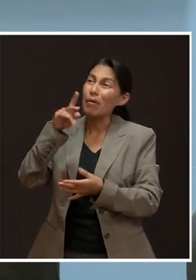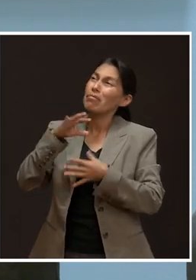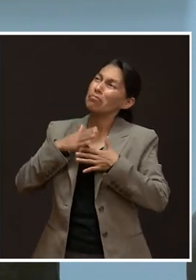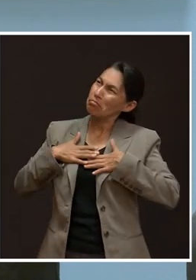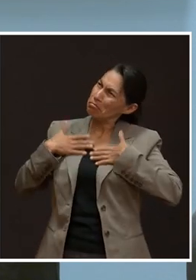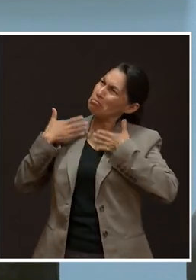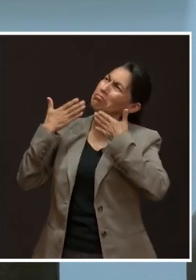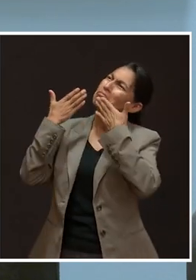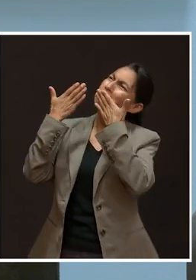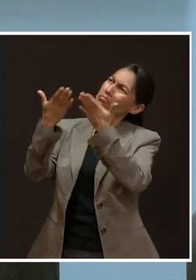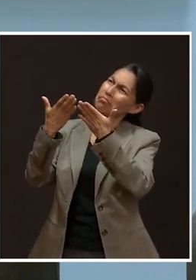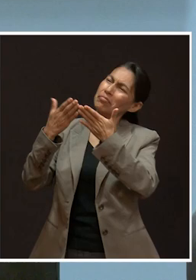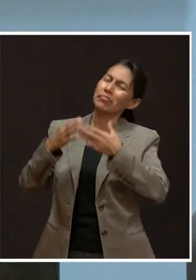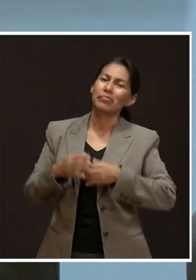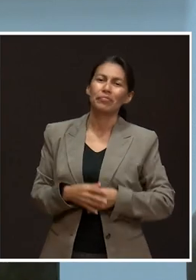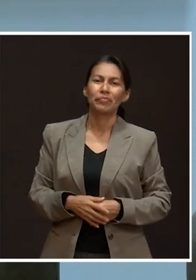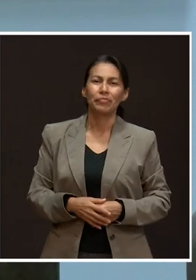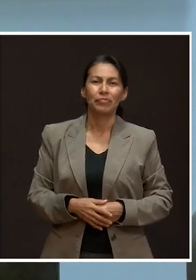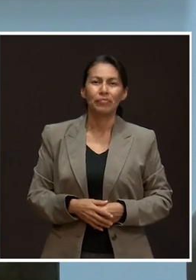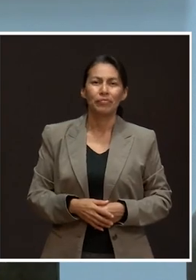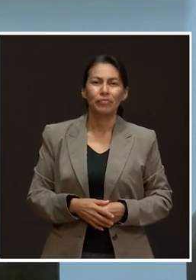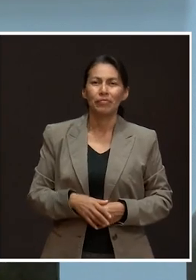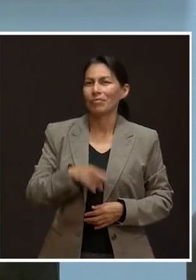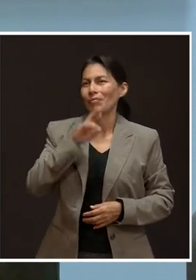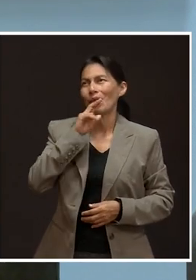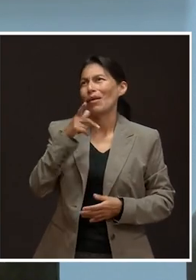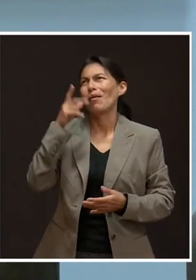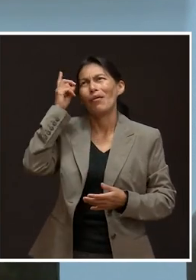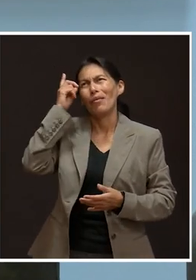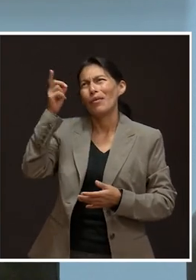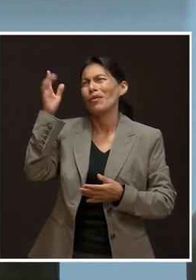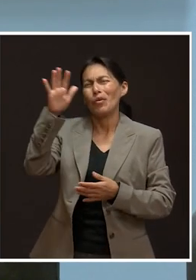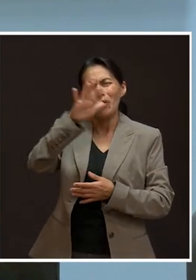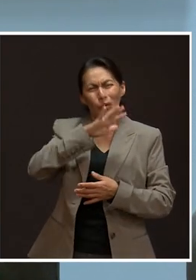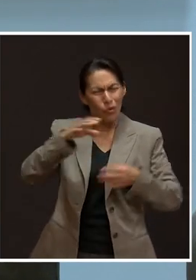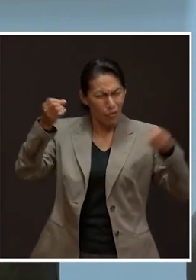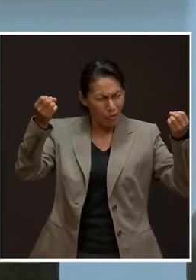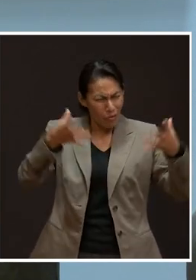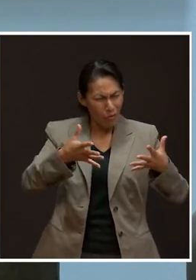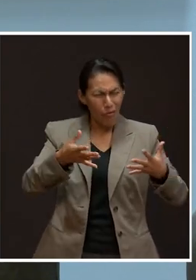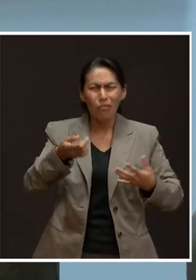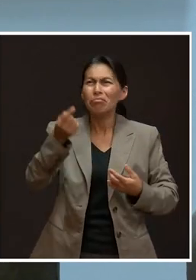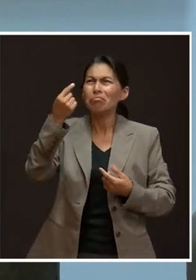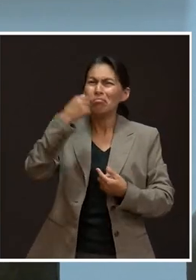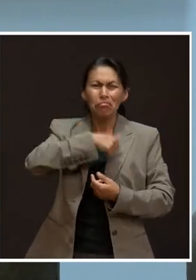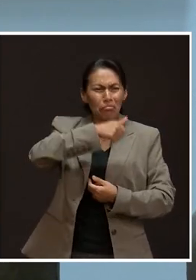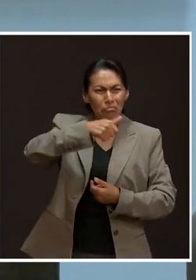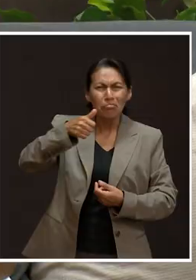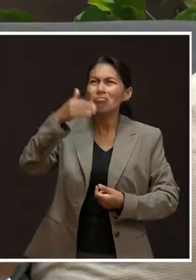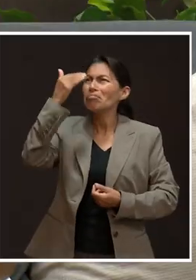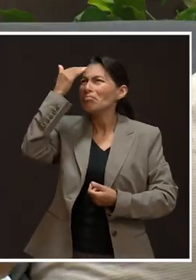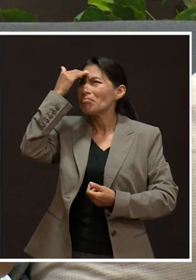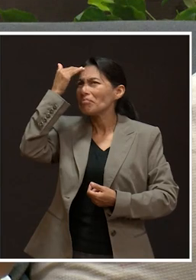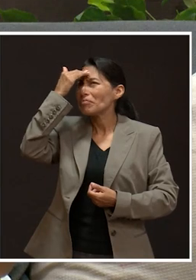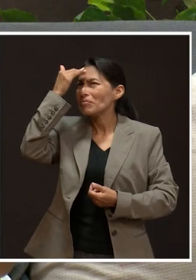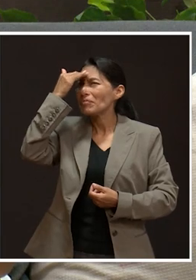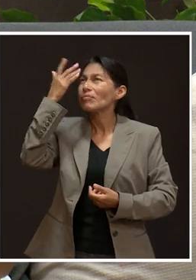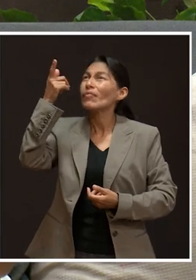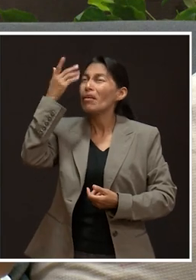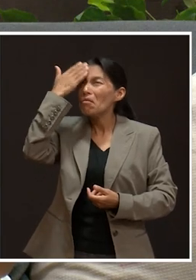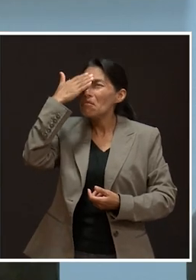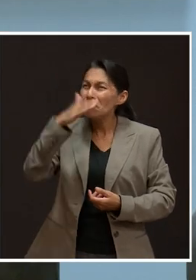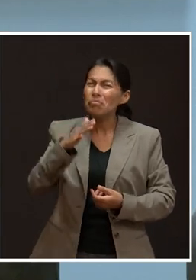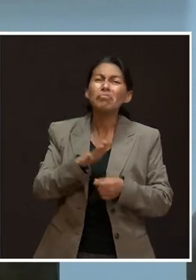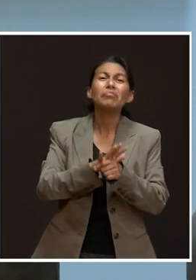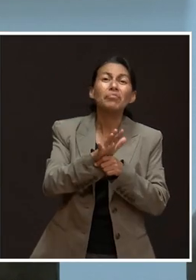en algo. Qué mejor que confiar en aquel que creó todo, inclusive nos conoce. Y sabe